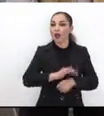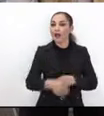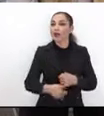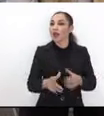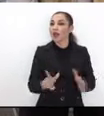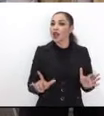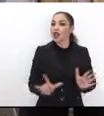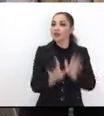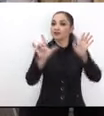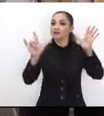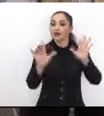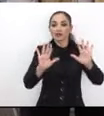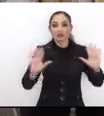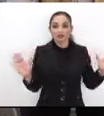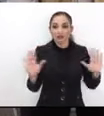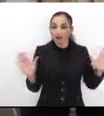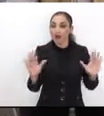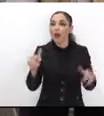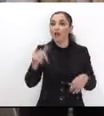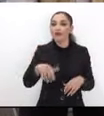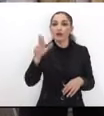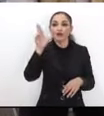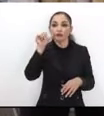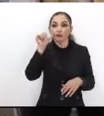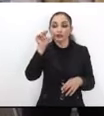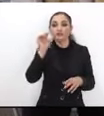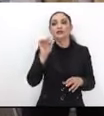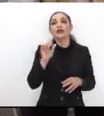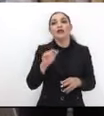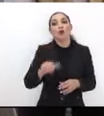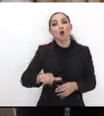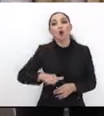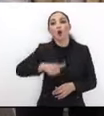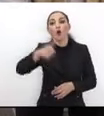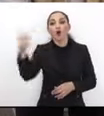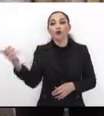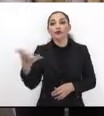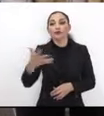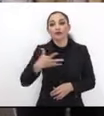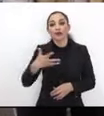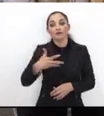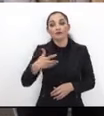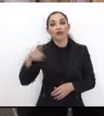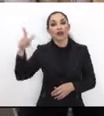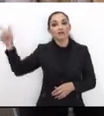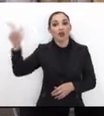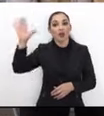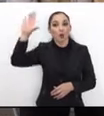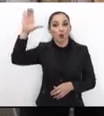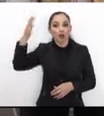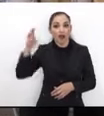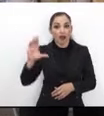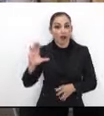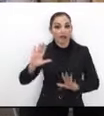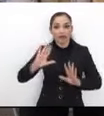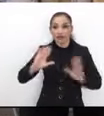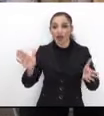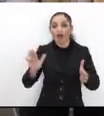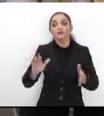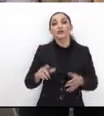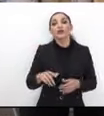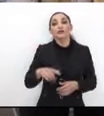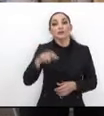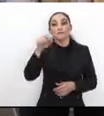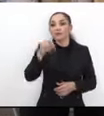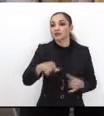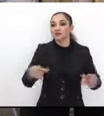esta unidad aquí en Los Mochis, está otra que ya mostramos en Culiacán, está terminándose otra en Guasave y